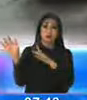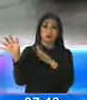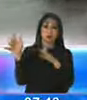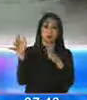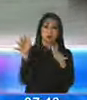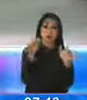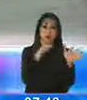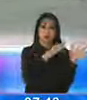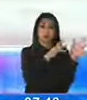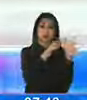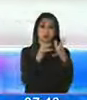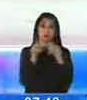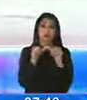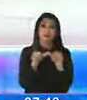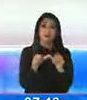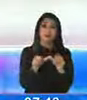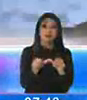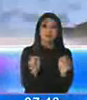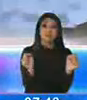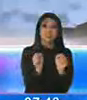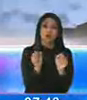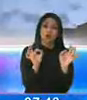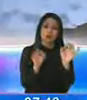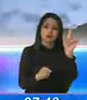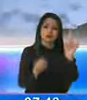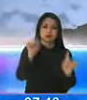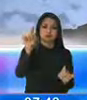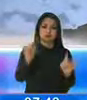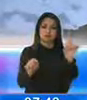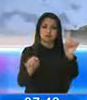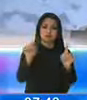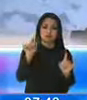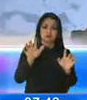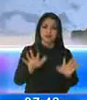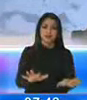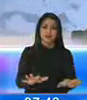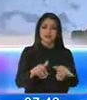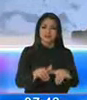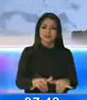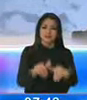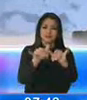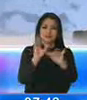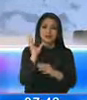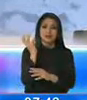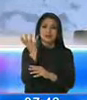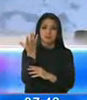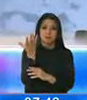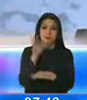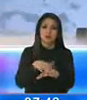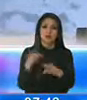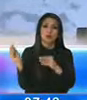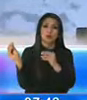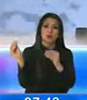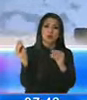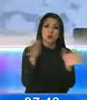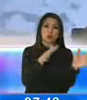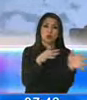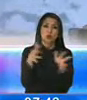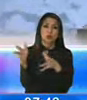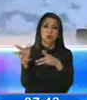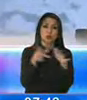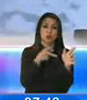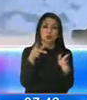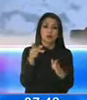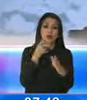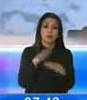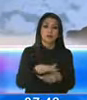aire que continuarán generando un clima adverso. Hemos estado gobernados por este sistema atmosférico que transporta humedad desde la cuenca amazónica.